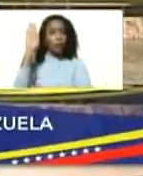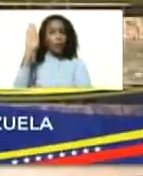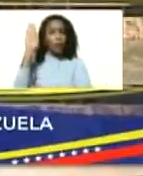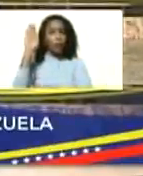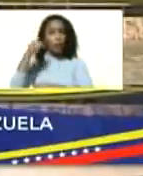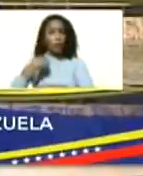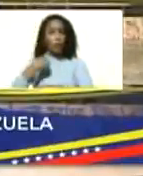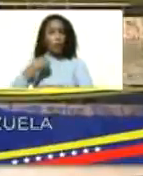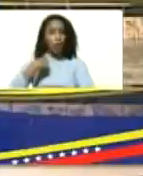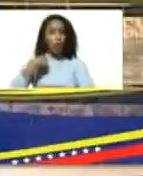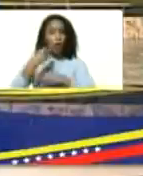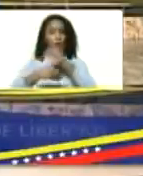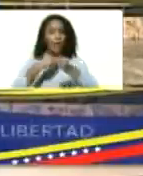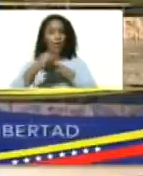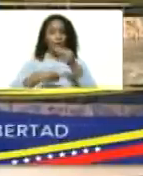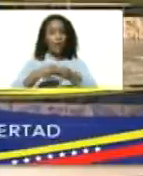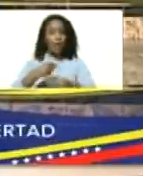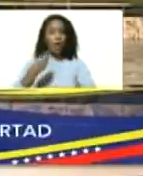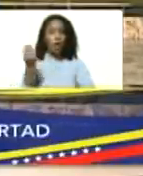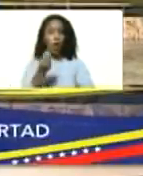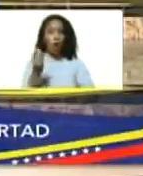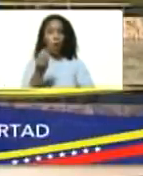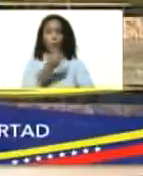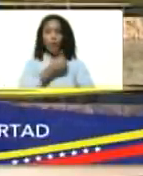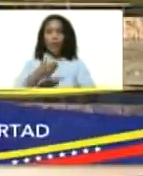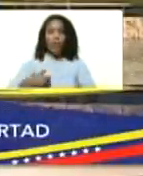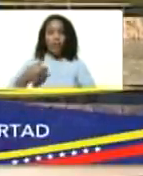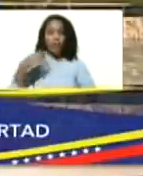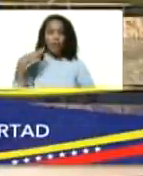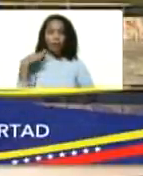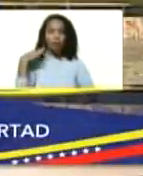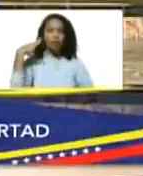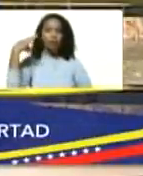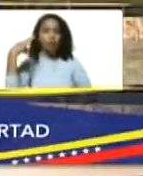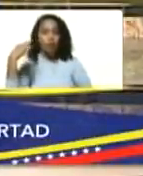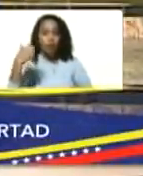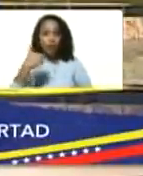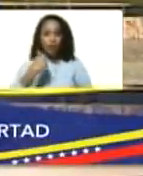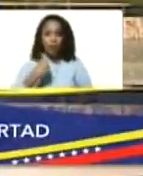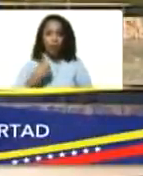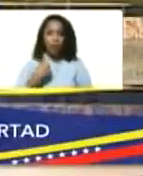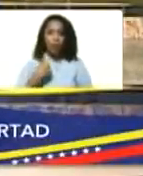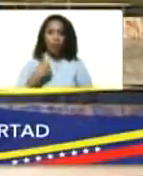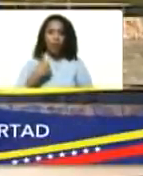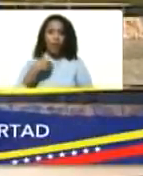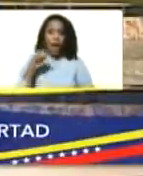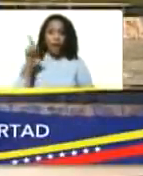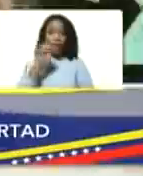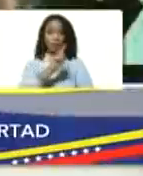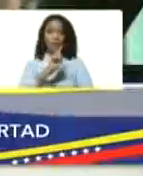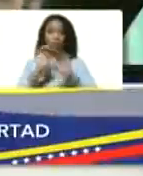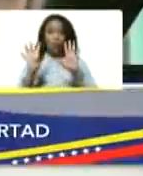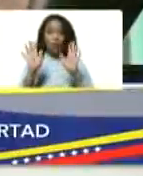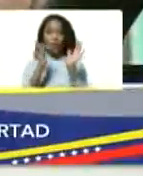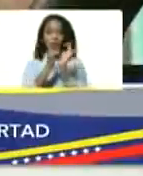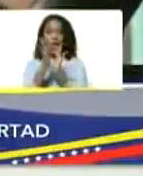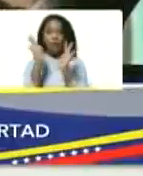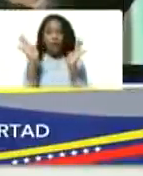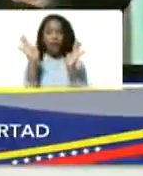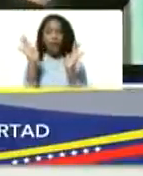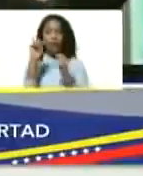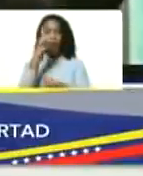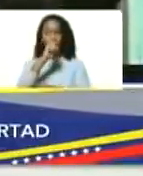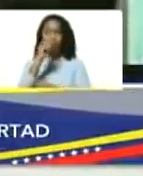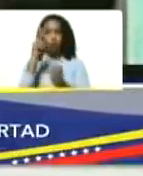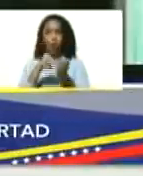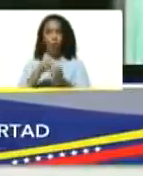que hice como presidente electo aquel 19 de abril del